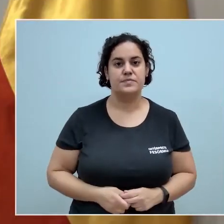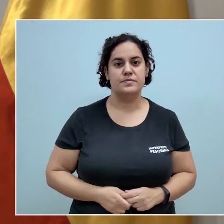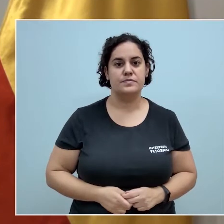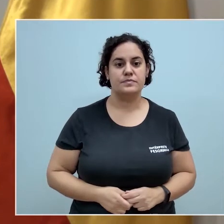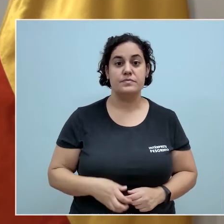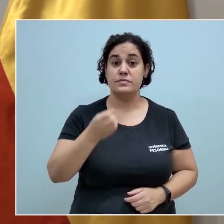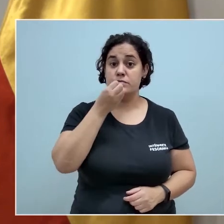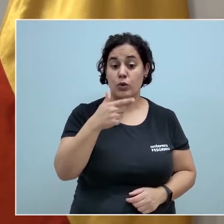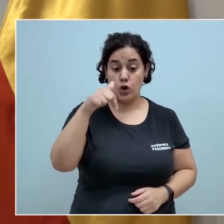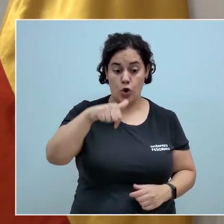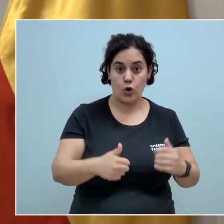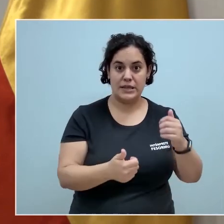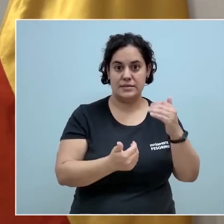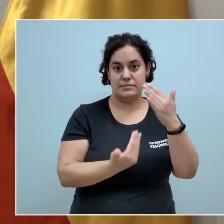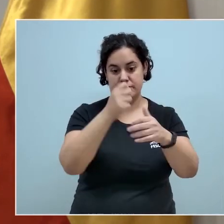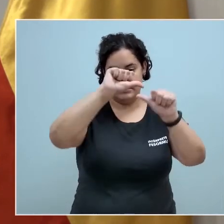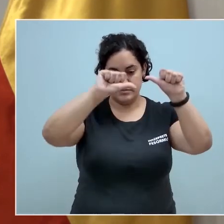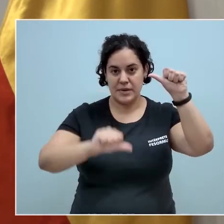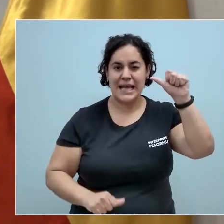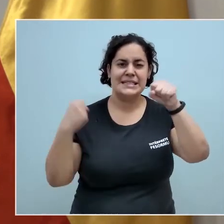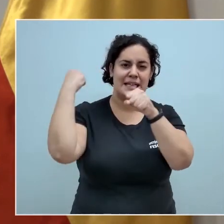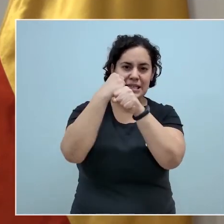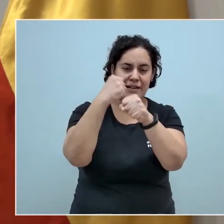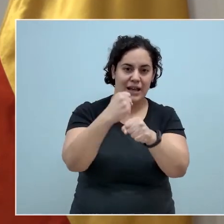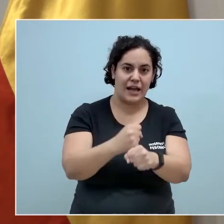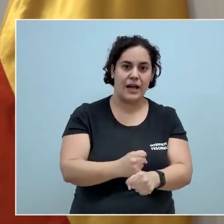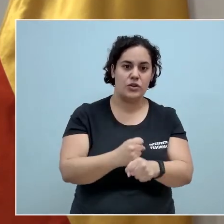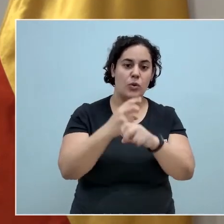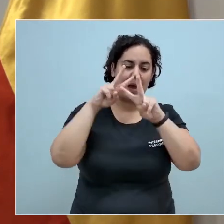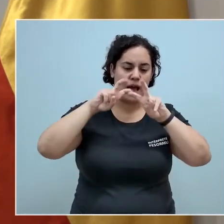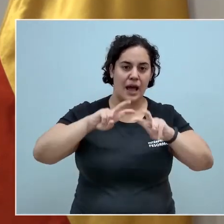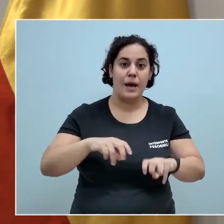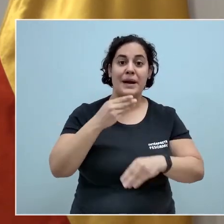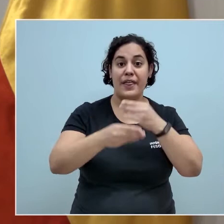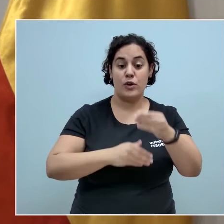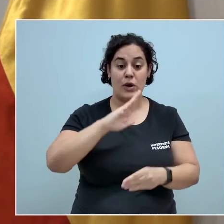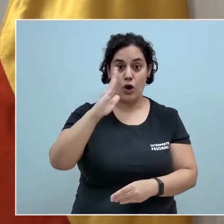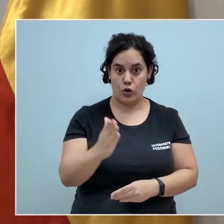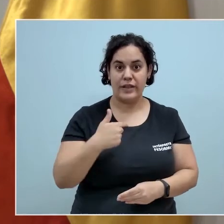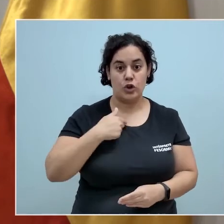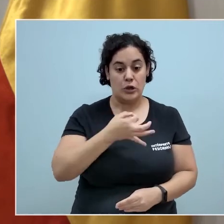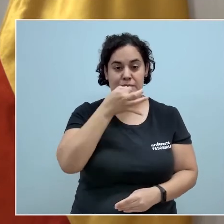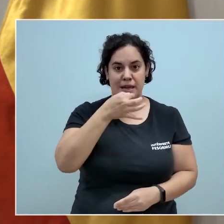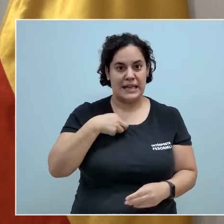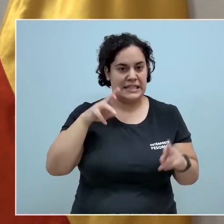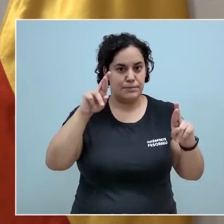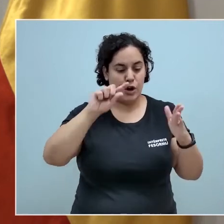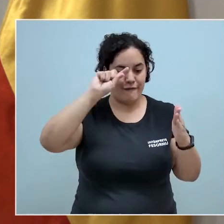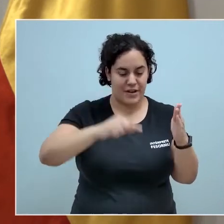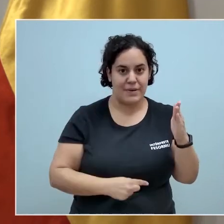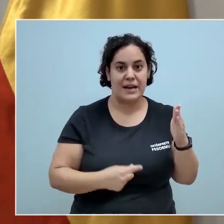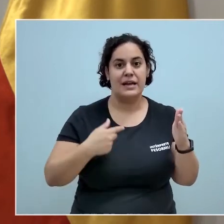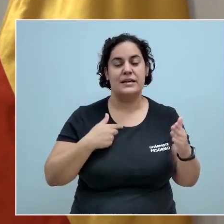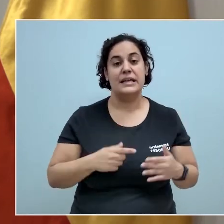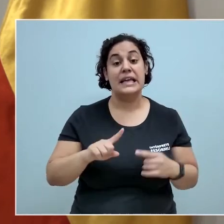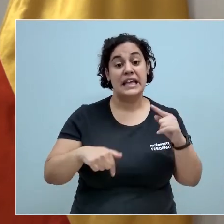Bueno, a lo largo del día están trabajando ya para hacer una orden que firmaré yo lo antes posible. Esta tarde espero firmarla y que será